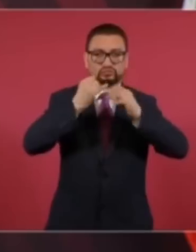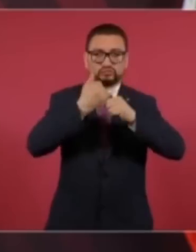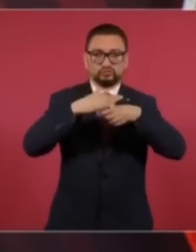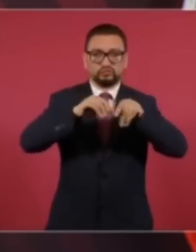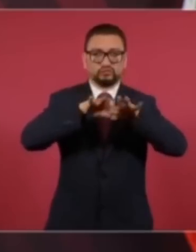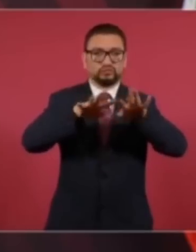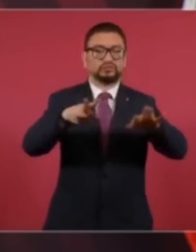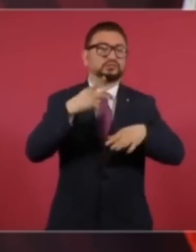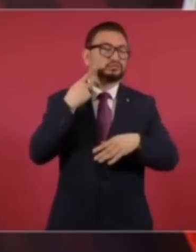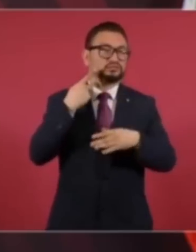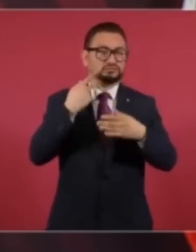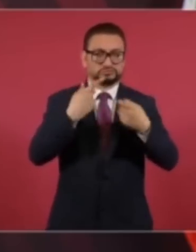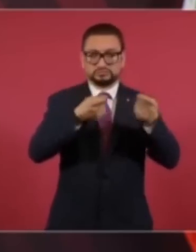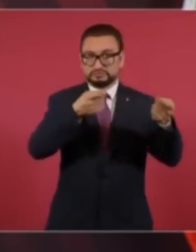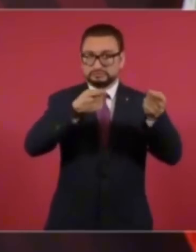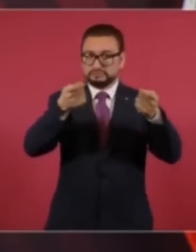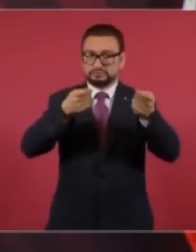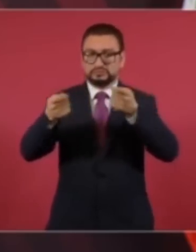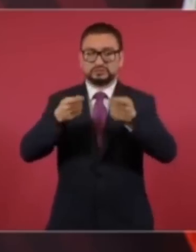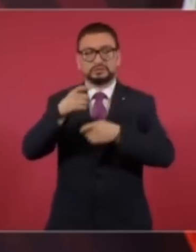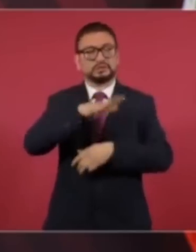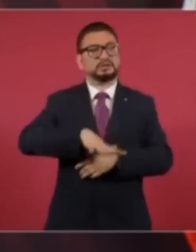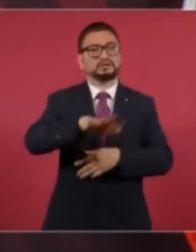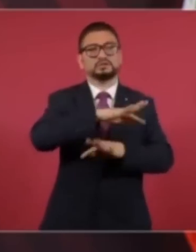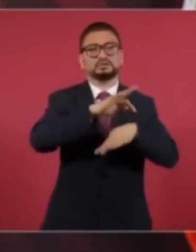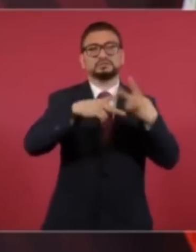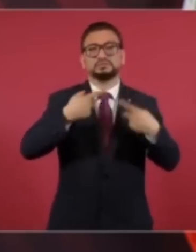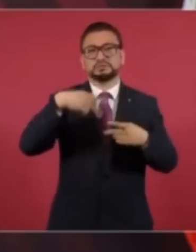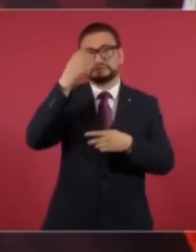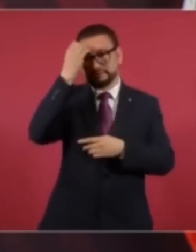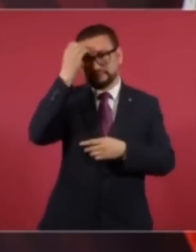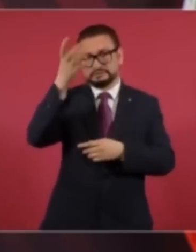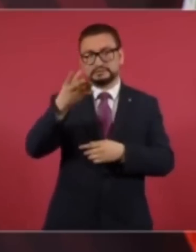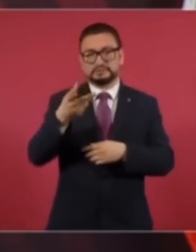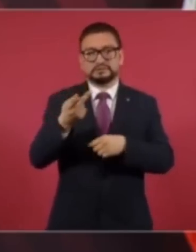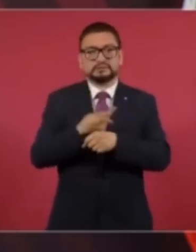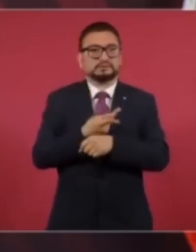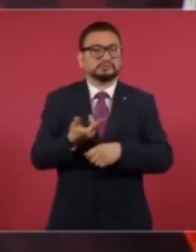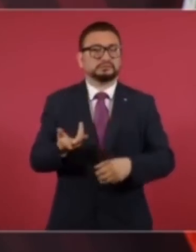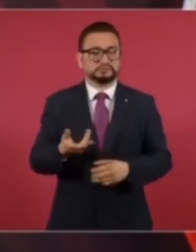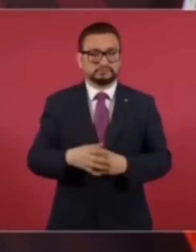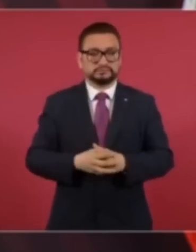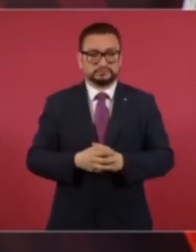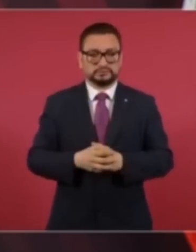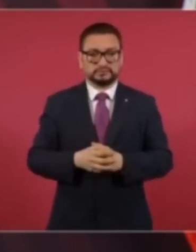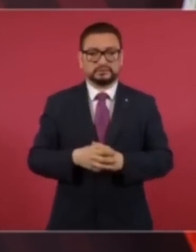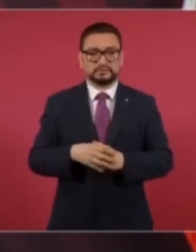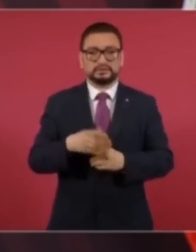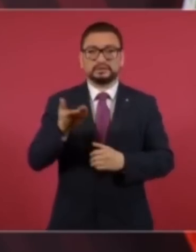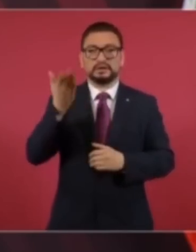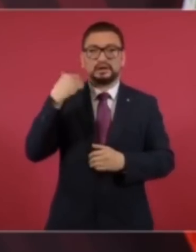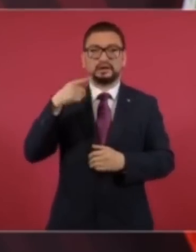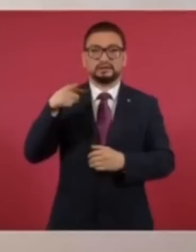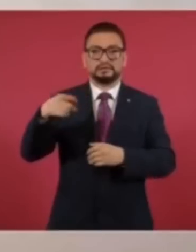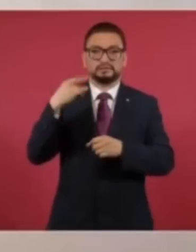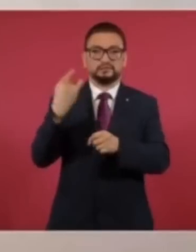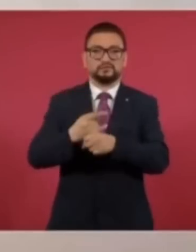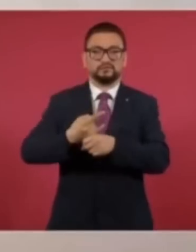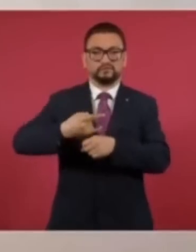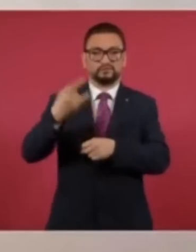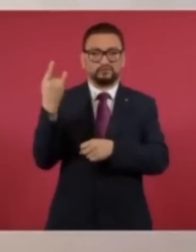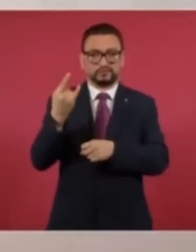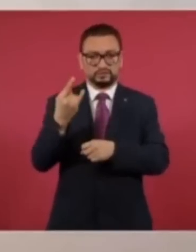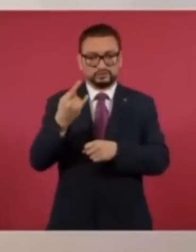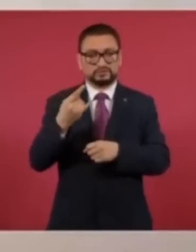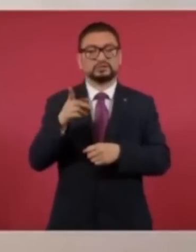propaganda política, ya se les había olvidado de que se había cometido un fraude electoral y